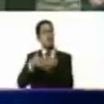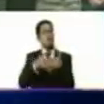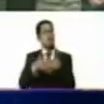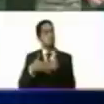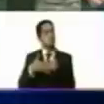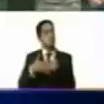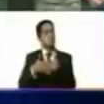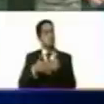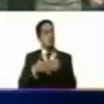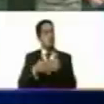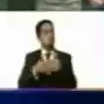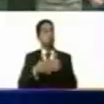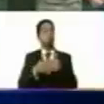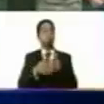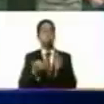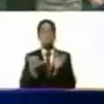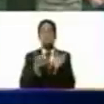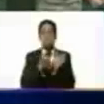la rayita